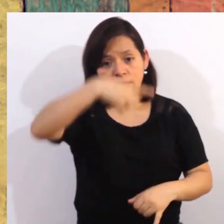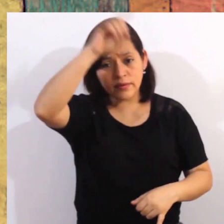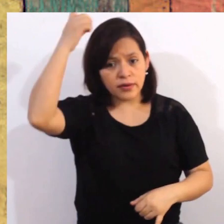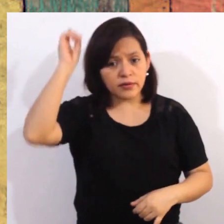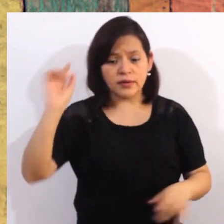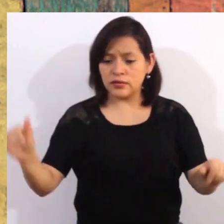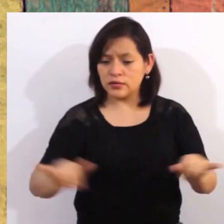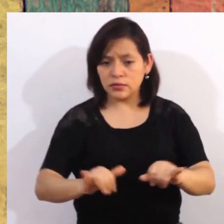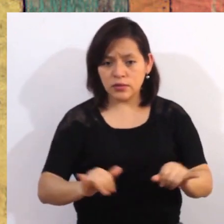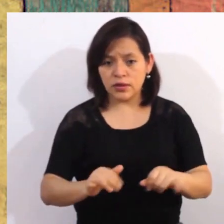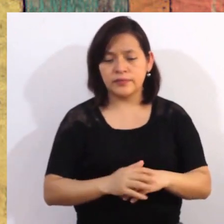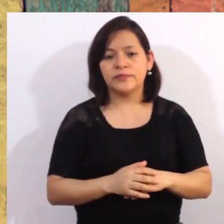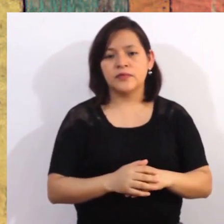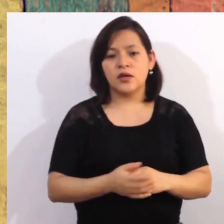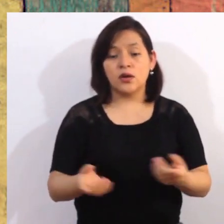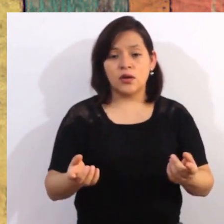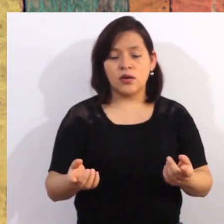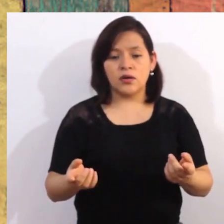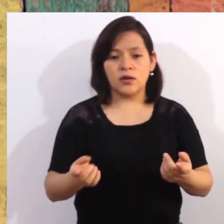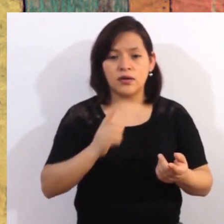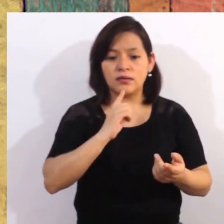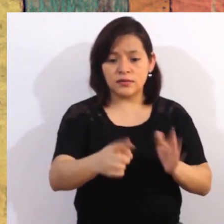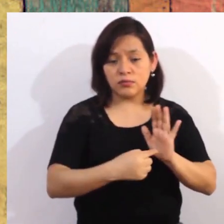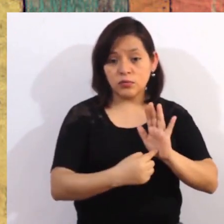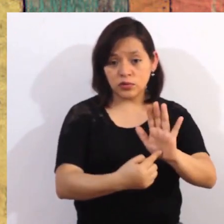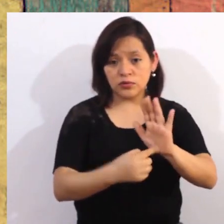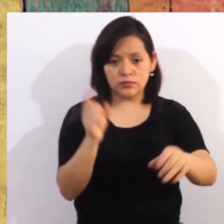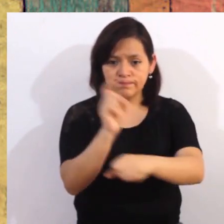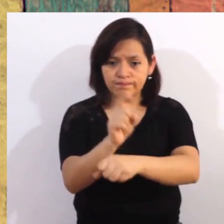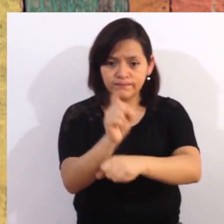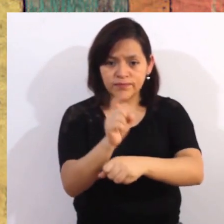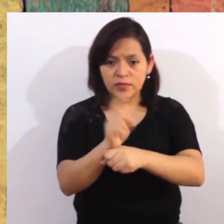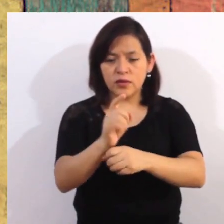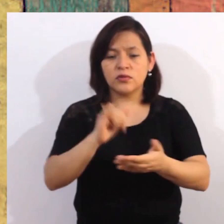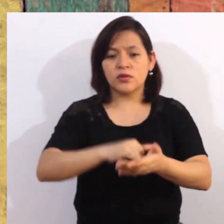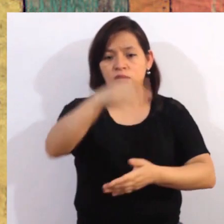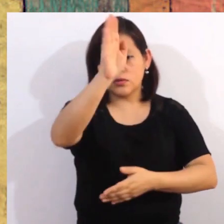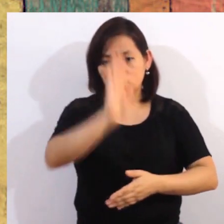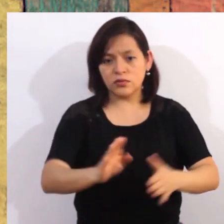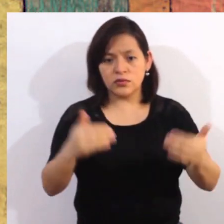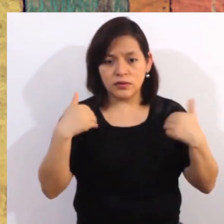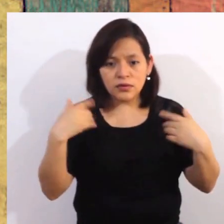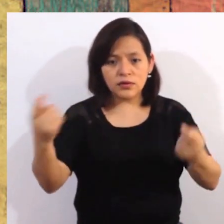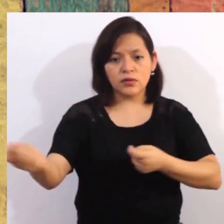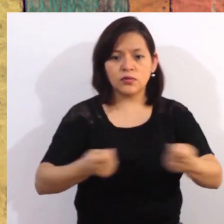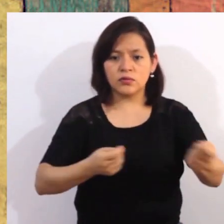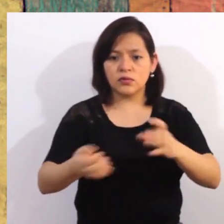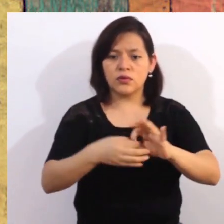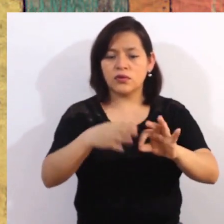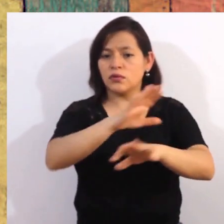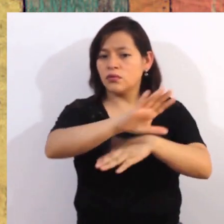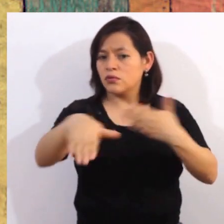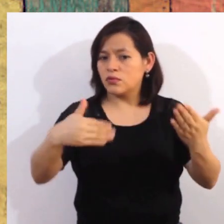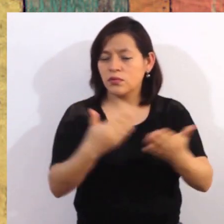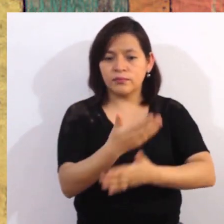Daniel cuando es dirigido y escrito y resguardado para nosotros hasta nuestros días. Dios tiene el control de todas